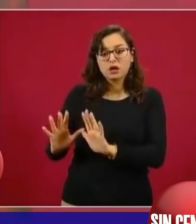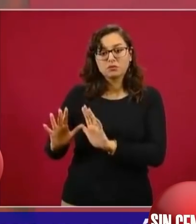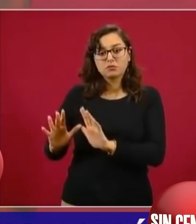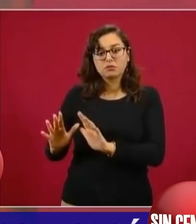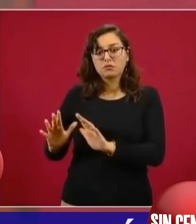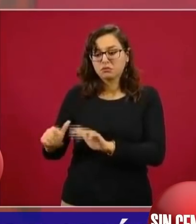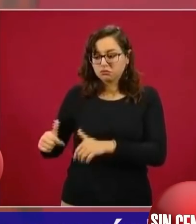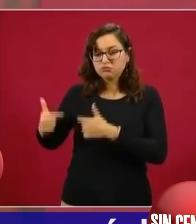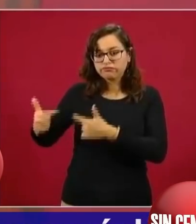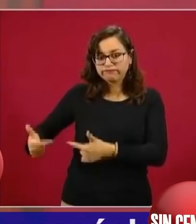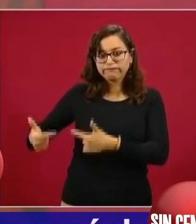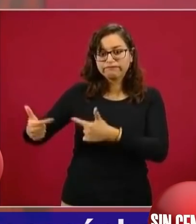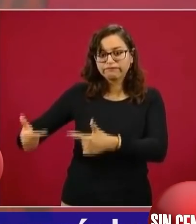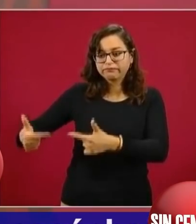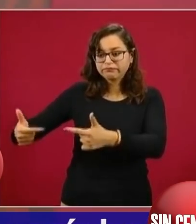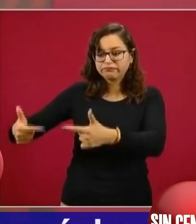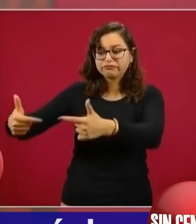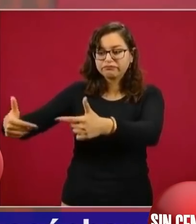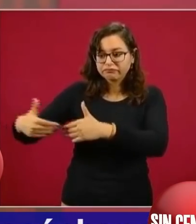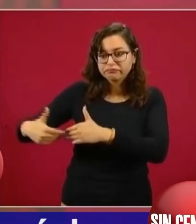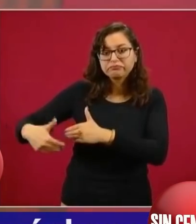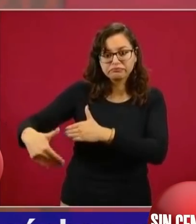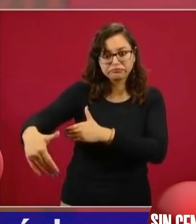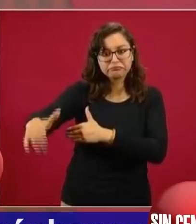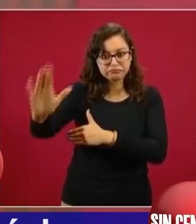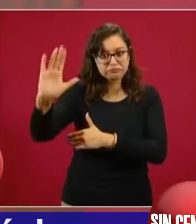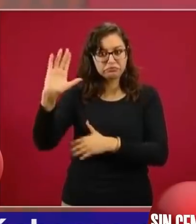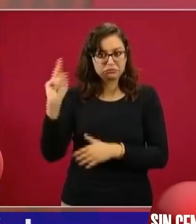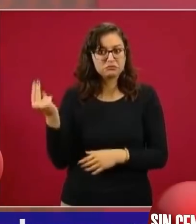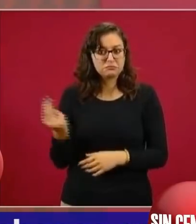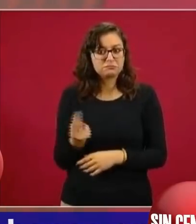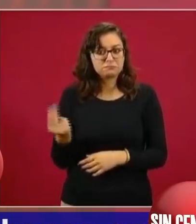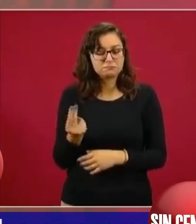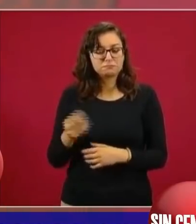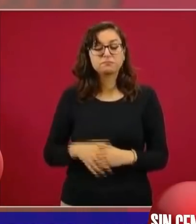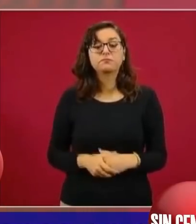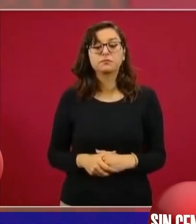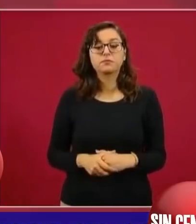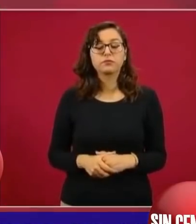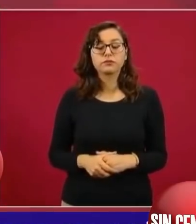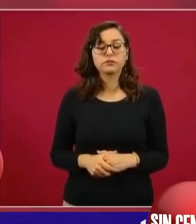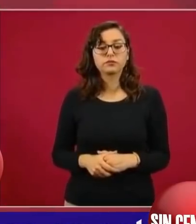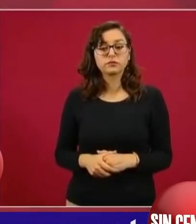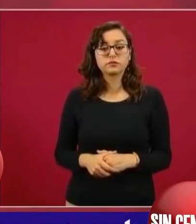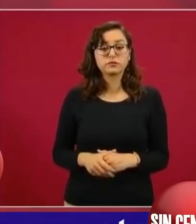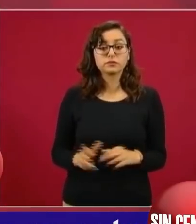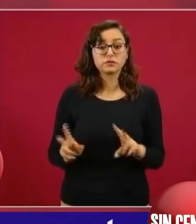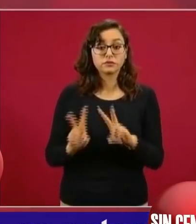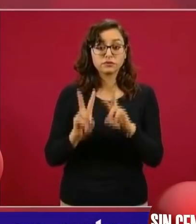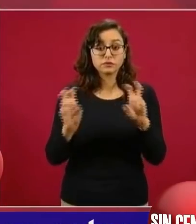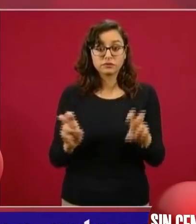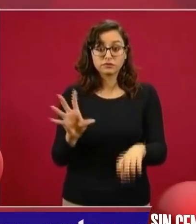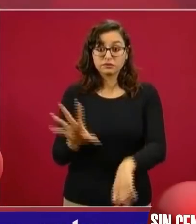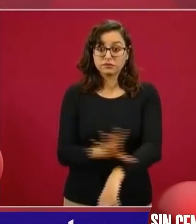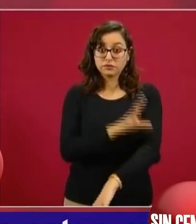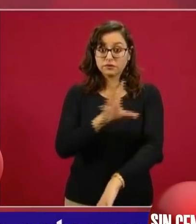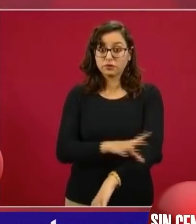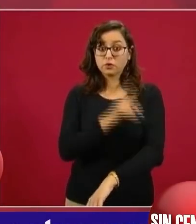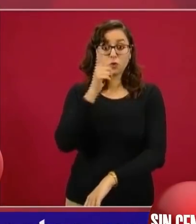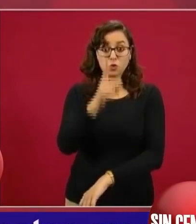potencial a las nuevas generaciones. En el caso de la industria eléctrica, lo